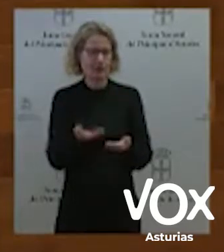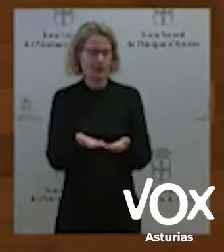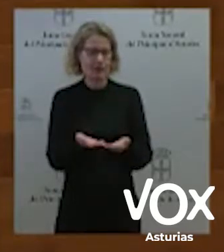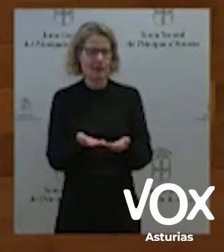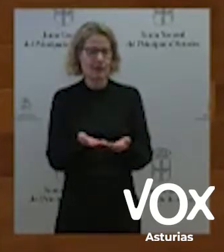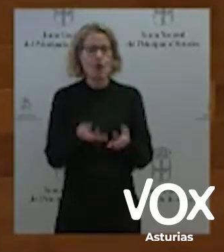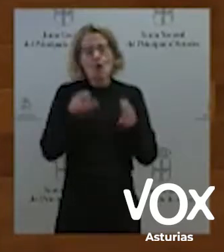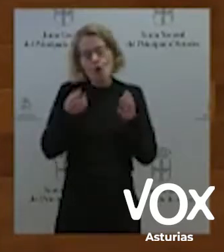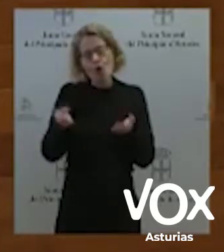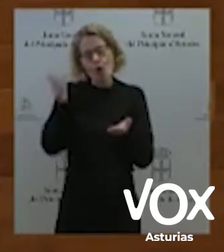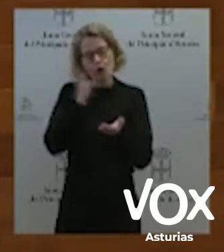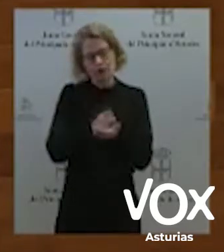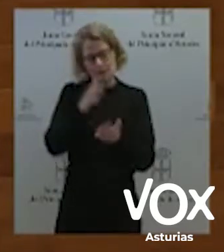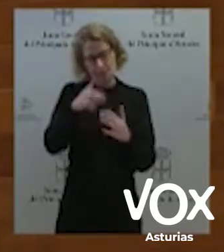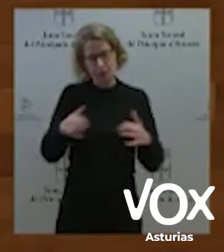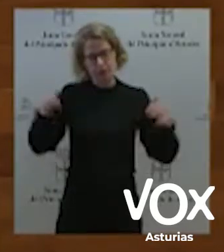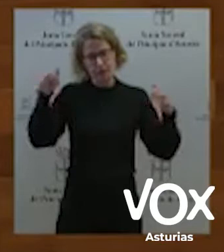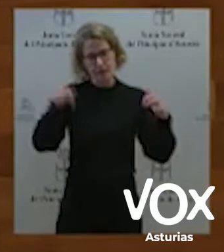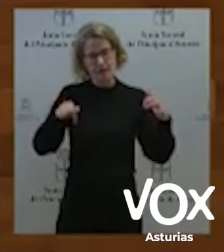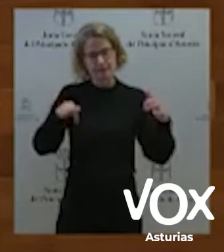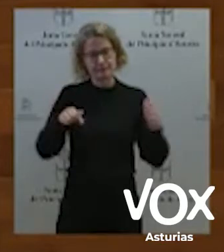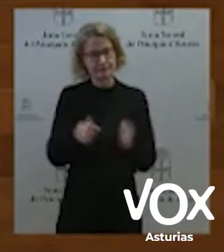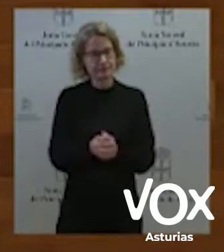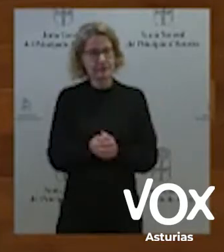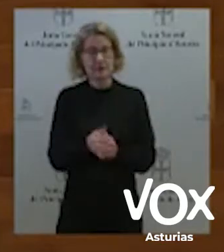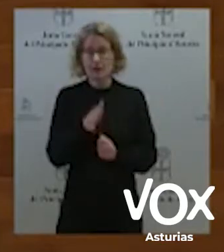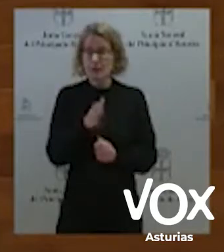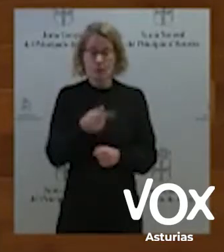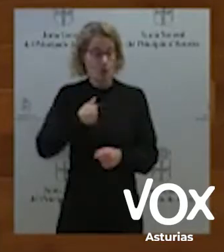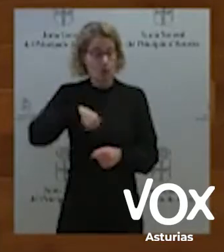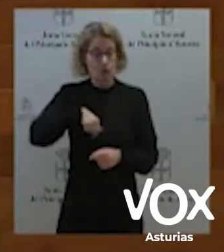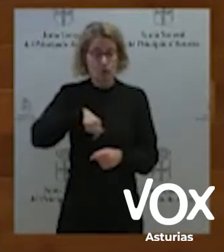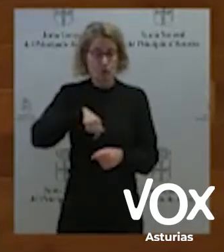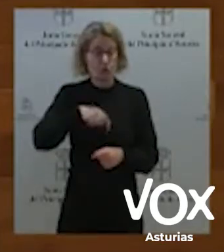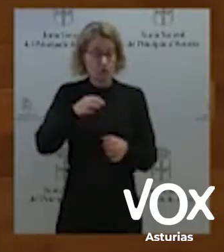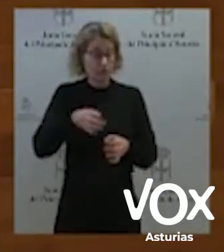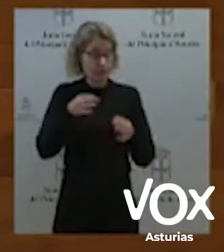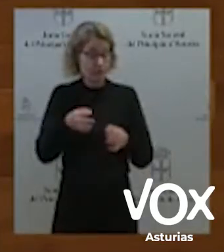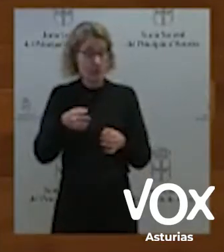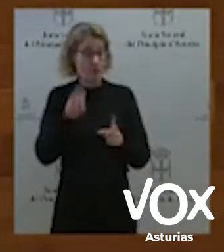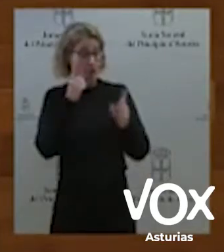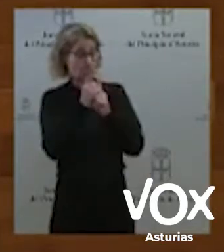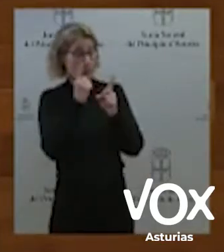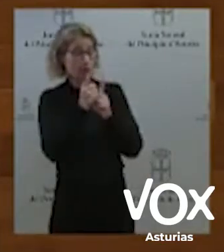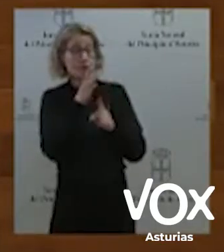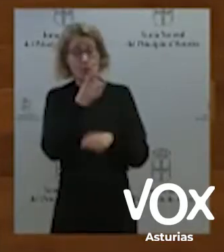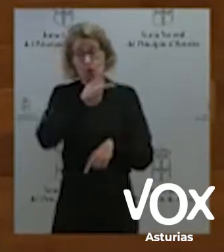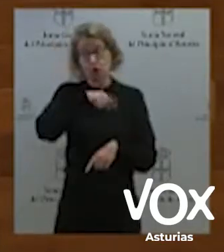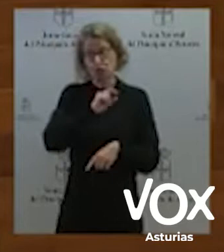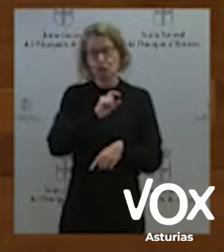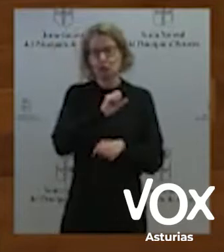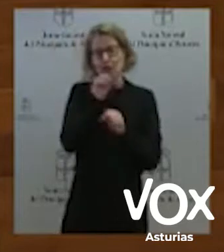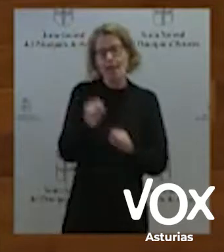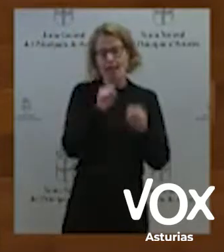ocasiones porque lo defendía Vox. Recuerden aquel argumento suyo de que en 4 minutos no se solucionan los problemas fiscales